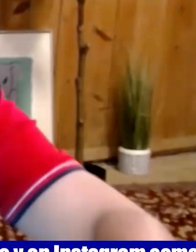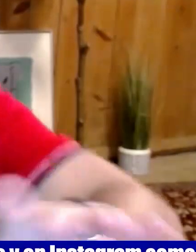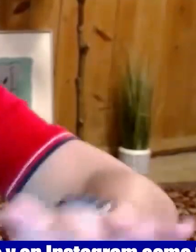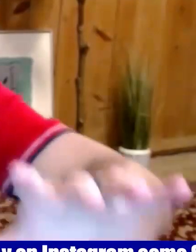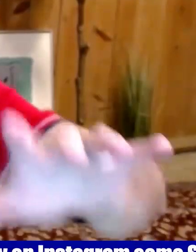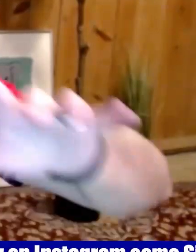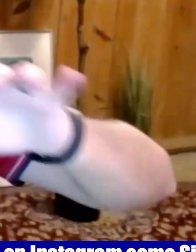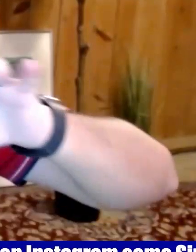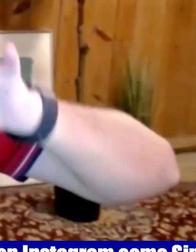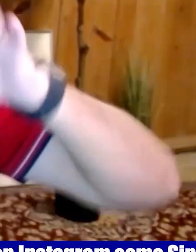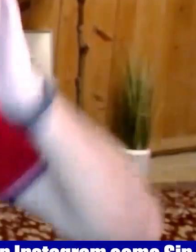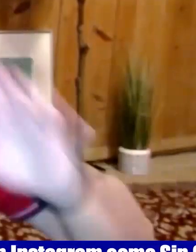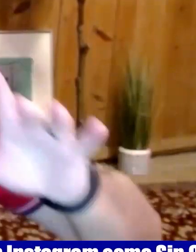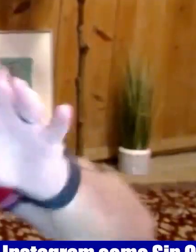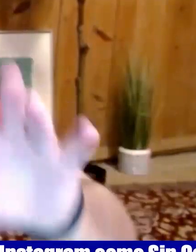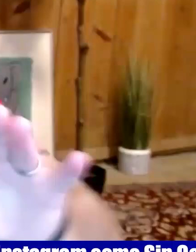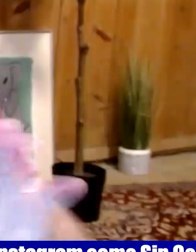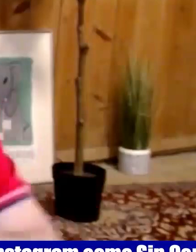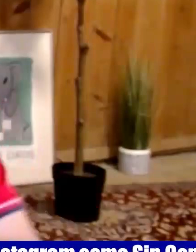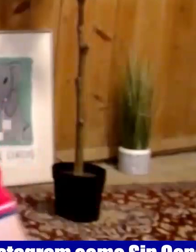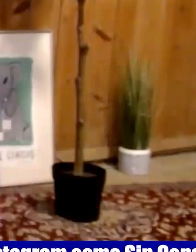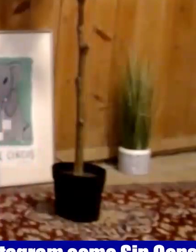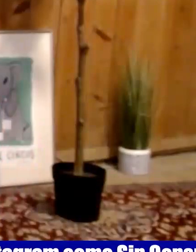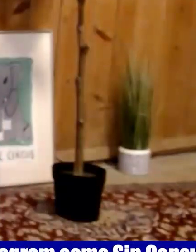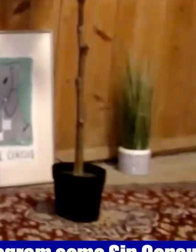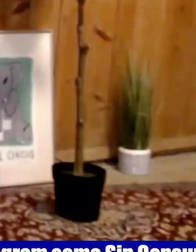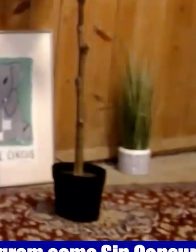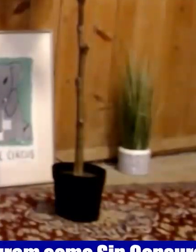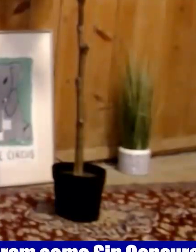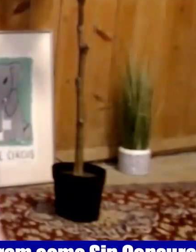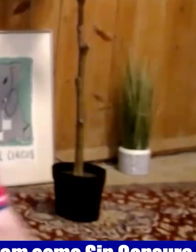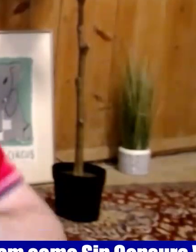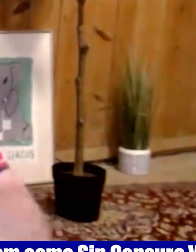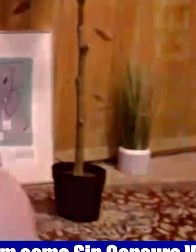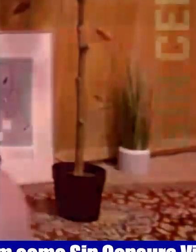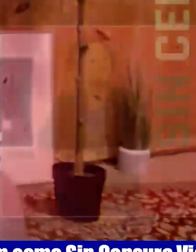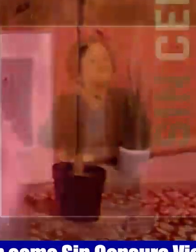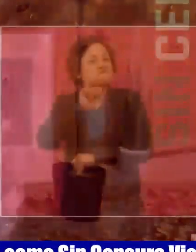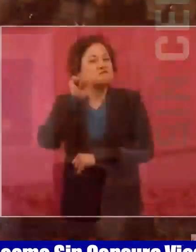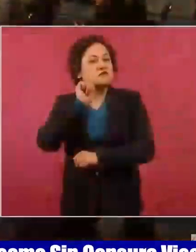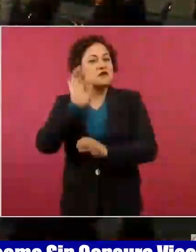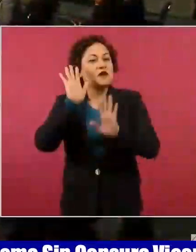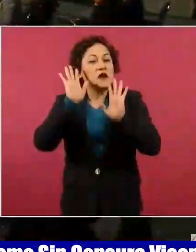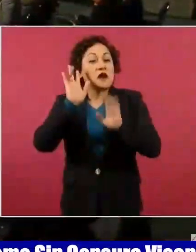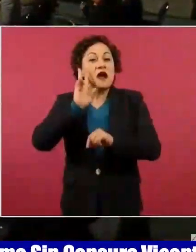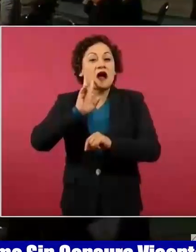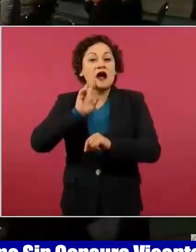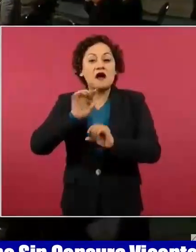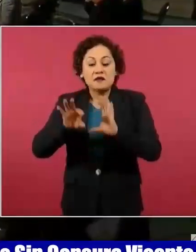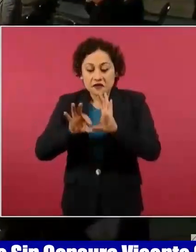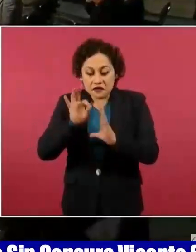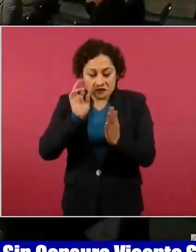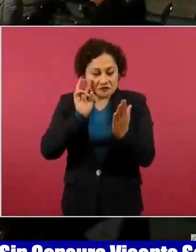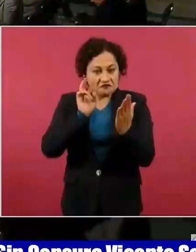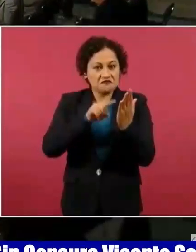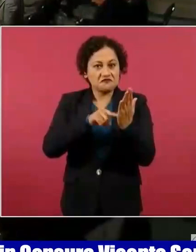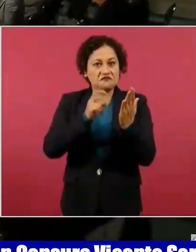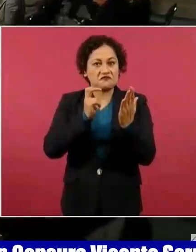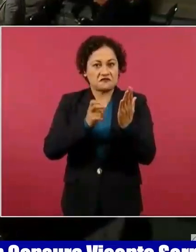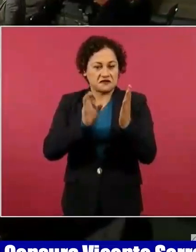mismito, ¿no? Lo mismito. Aquí en Sin Censura sí le pide el presidente López Obrador a Martí Batres, haz tiempo, por favor, Martí. Pero que en